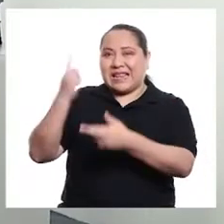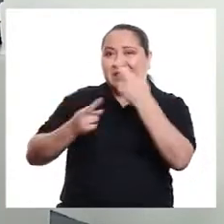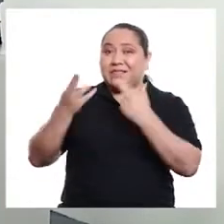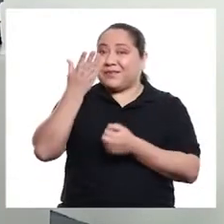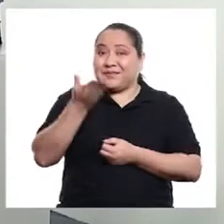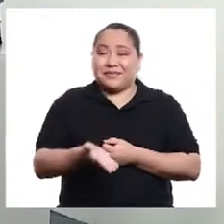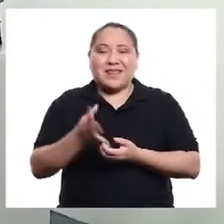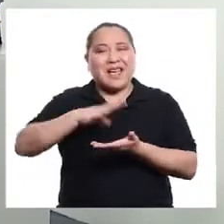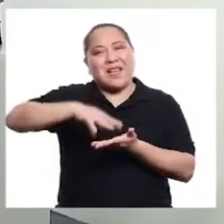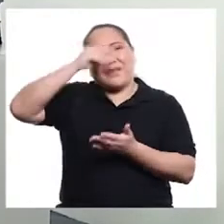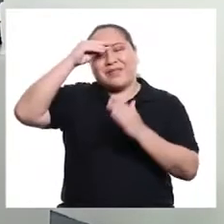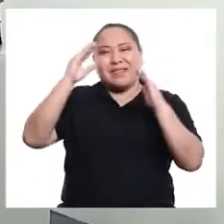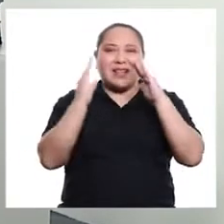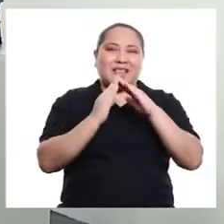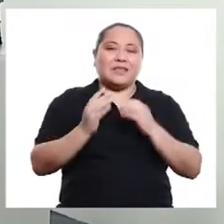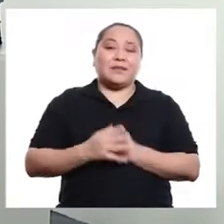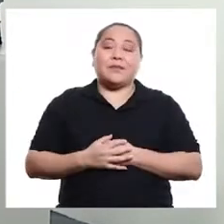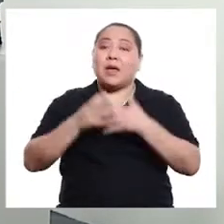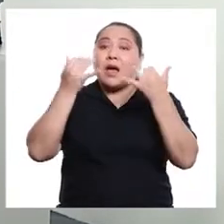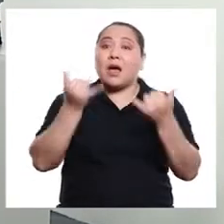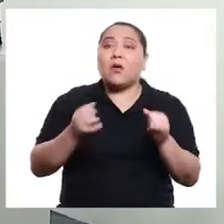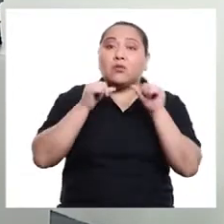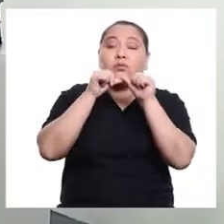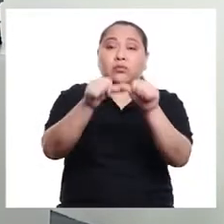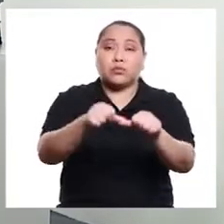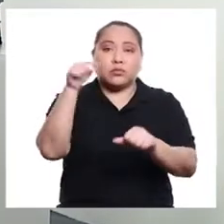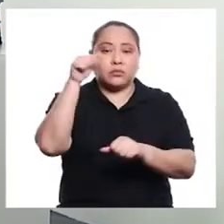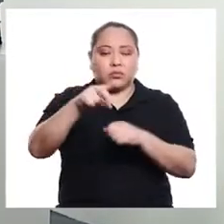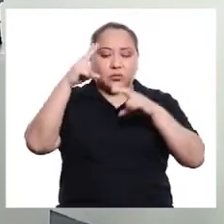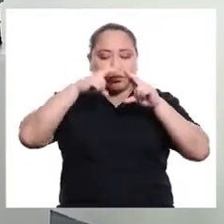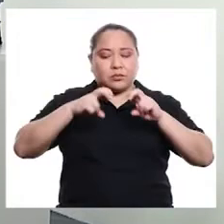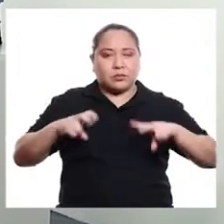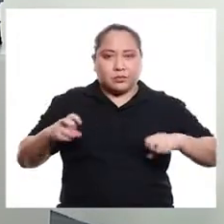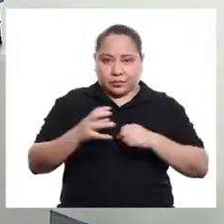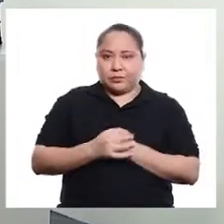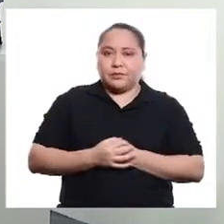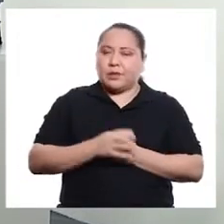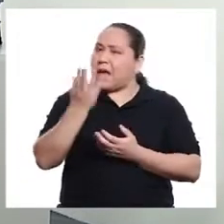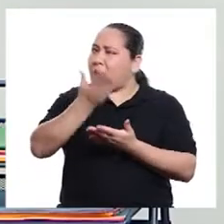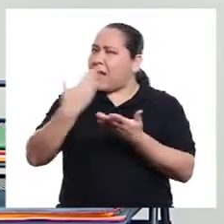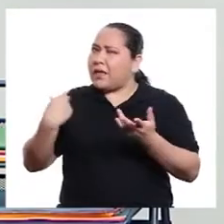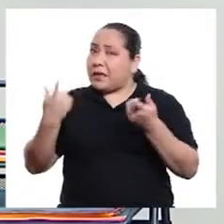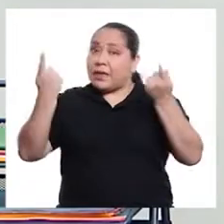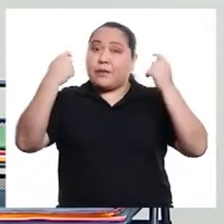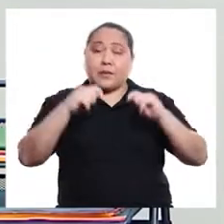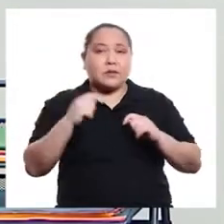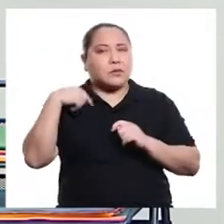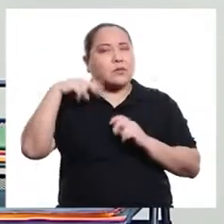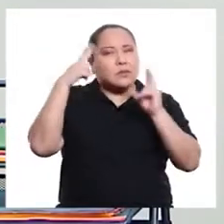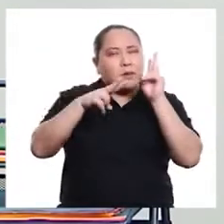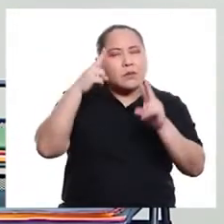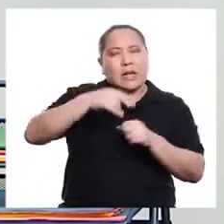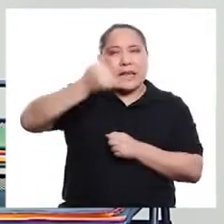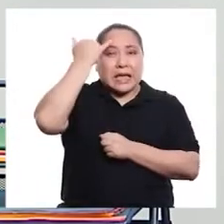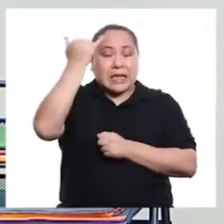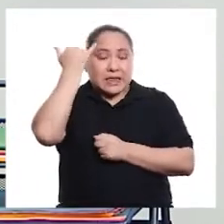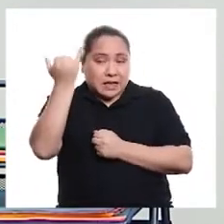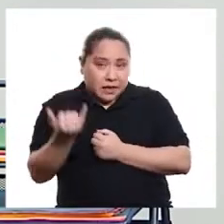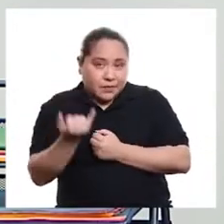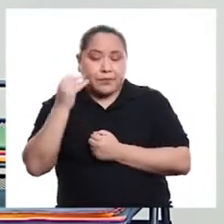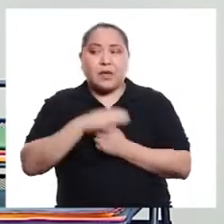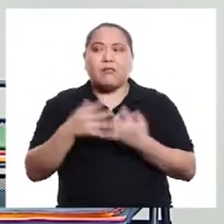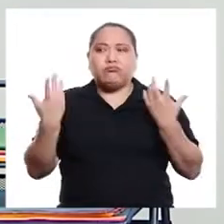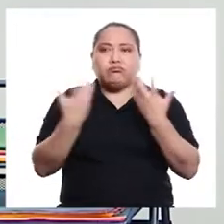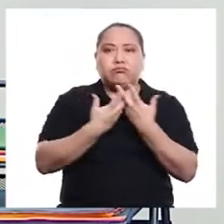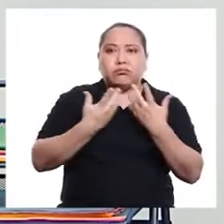Ya estamos de regreso en Aprende en Casa. Y ahora continuamos con nuestra investigación. Antes de ir a la pausa, llegamos a la hipótesis